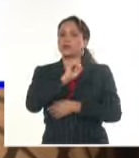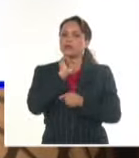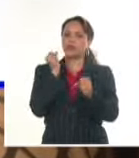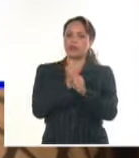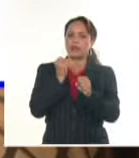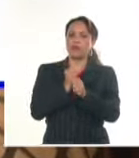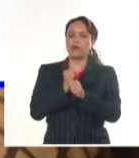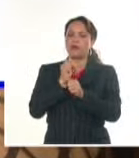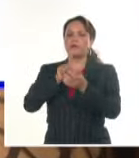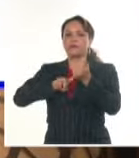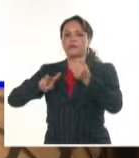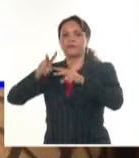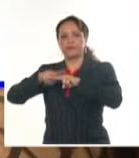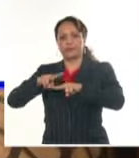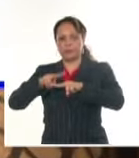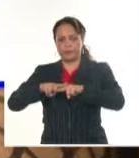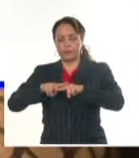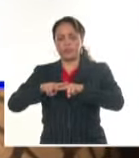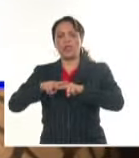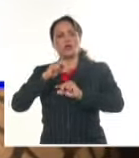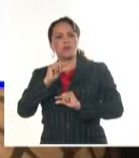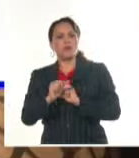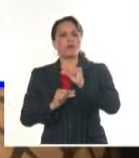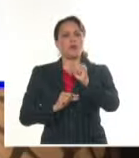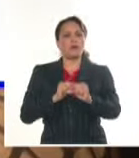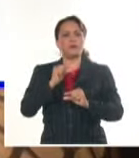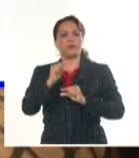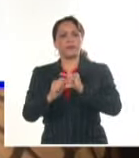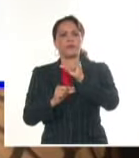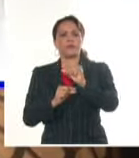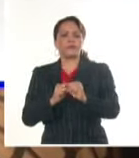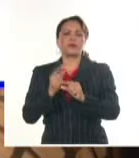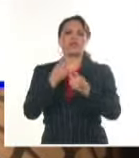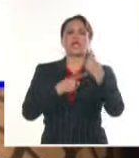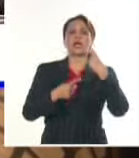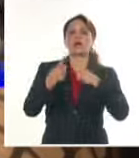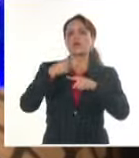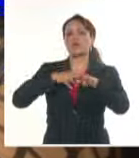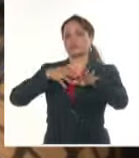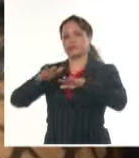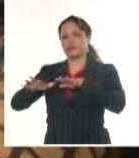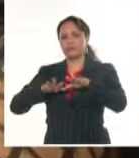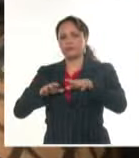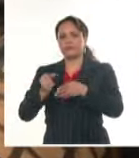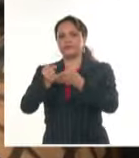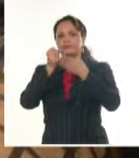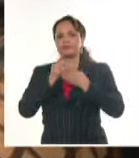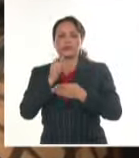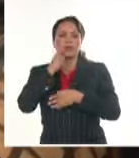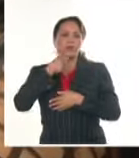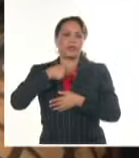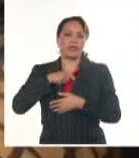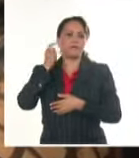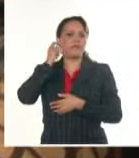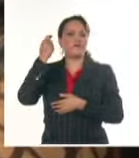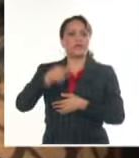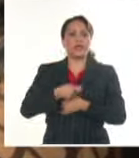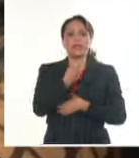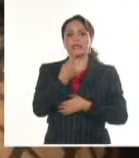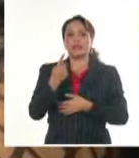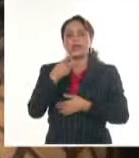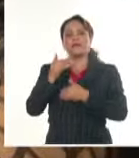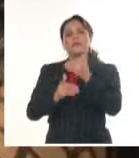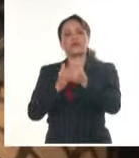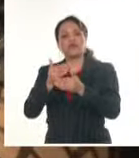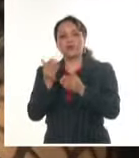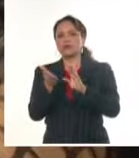Habana y por lo tanto ir tomando algunas acciones que permitieran que el fiscal realizara en cada proceso lo